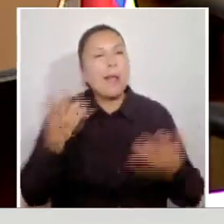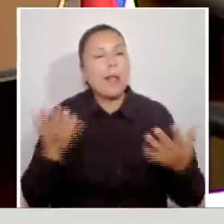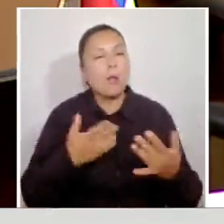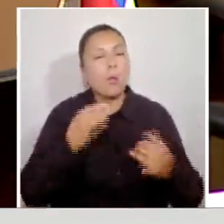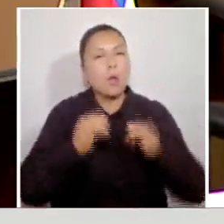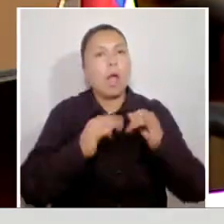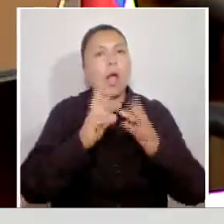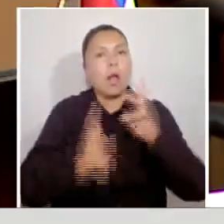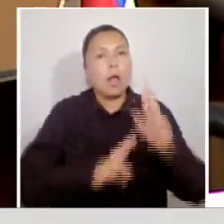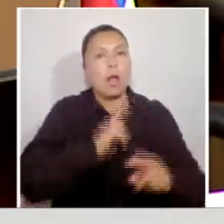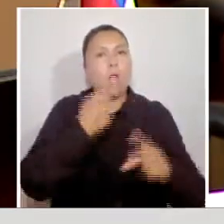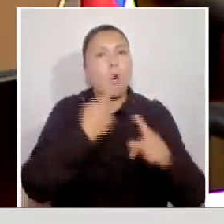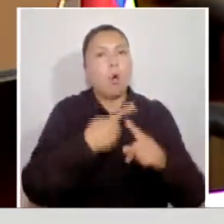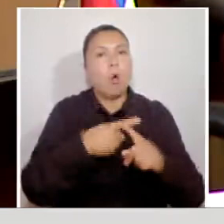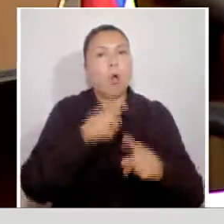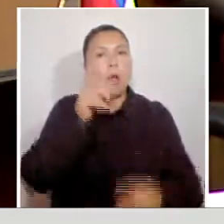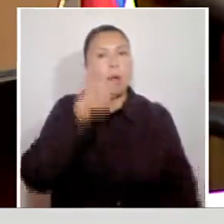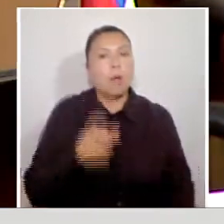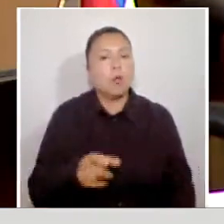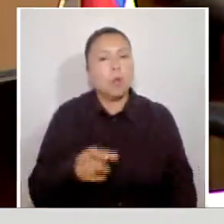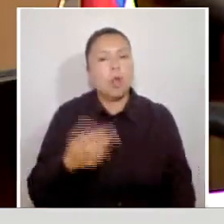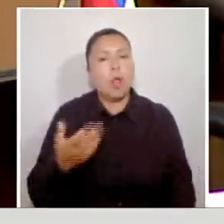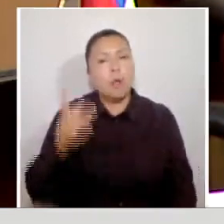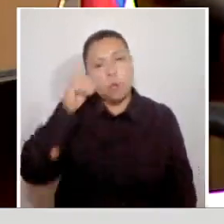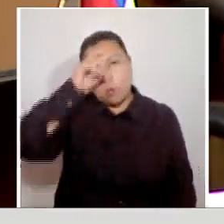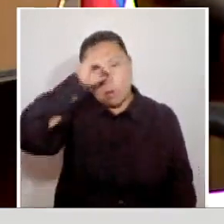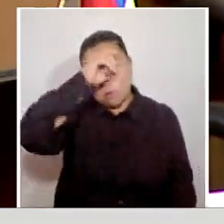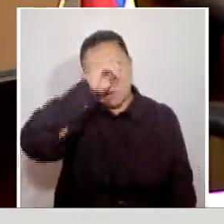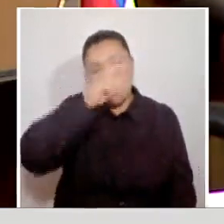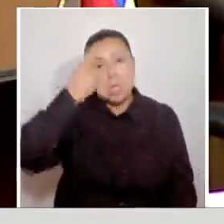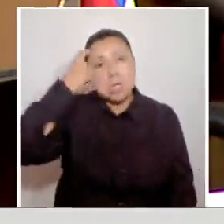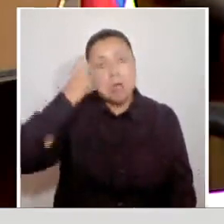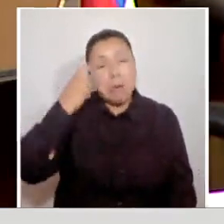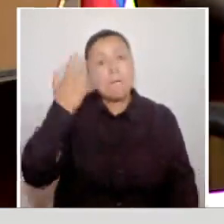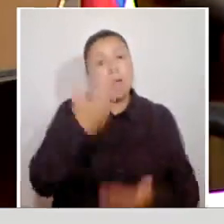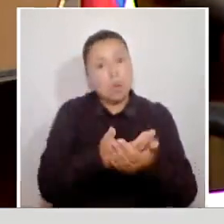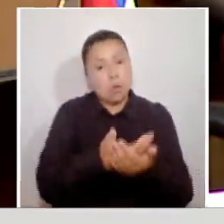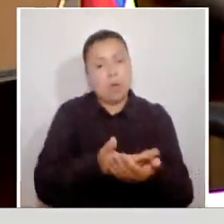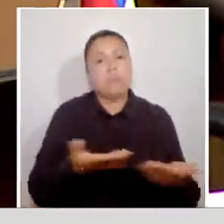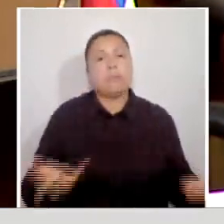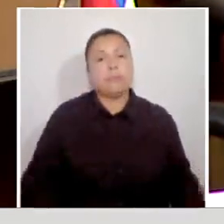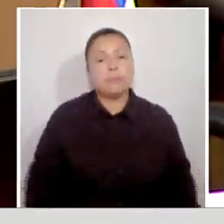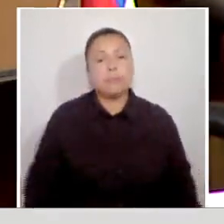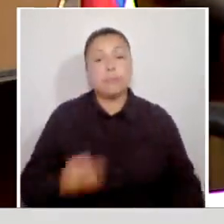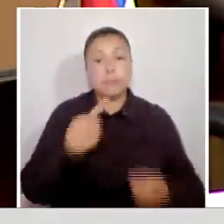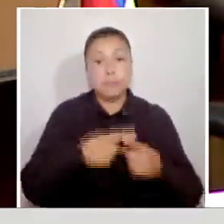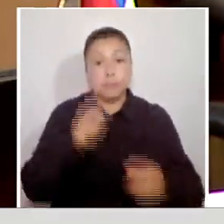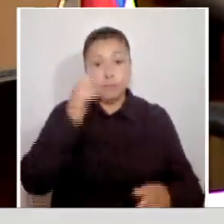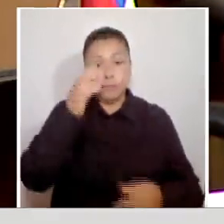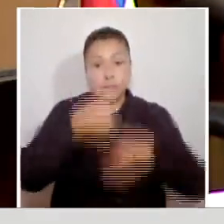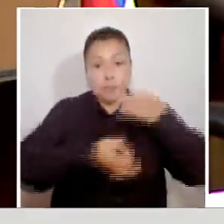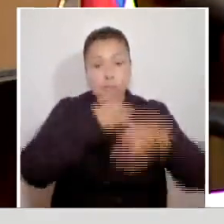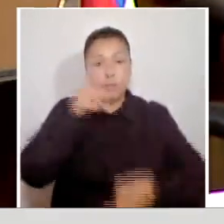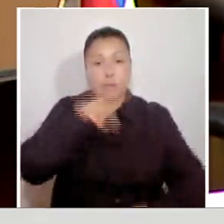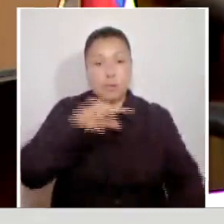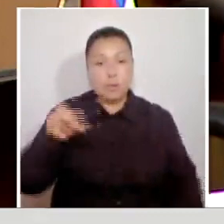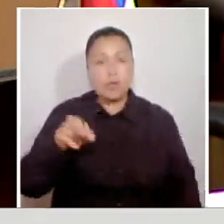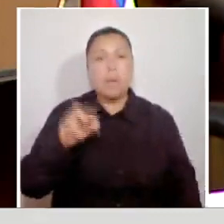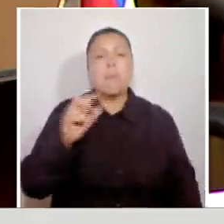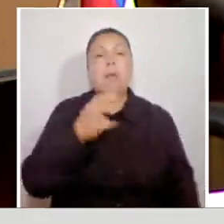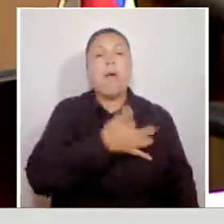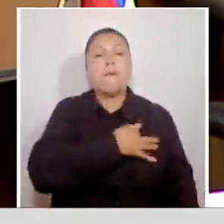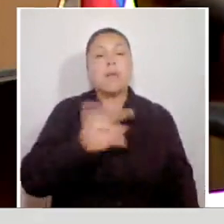fin con la otra persona es muy difícil de creer Pero existe otros autores han asimilado el SAP en francés Con la folia